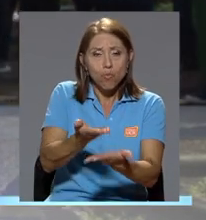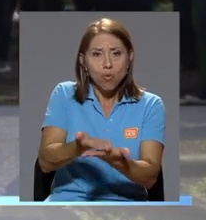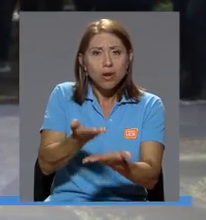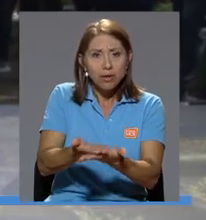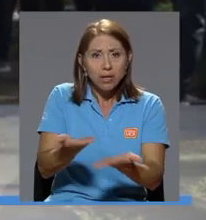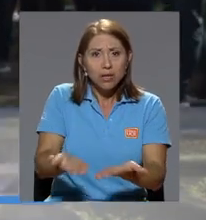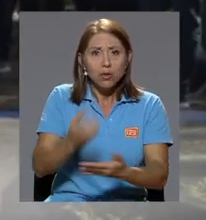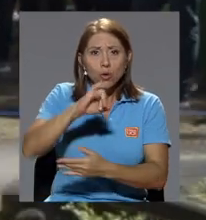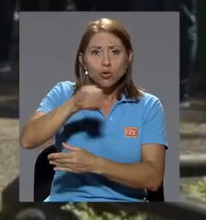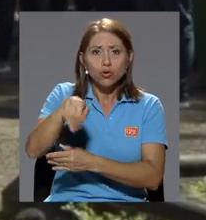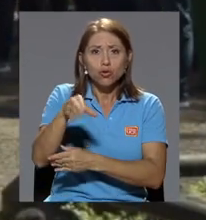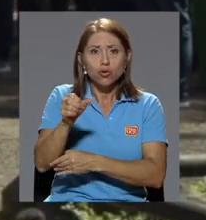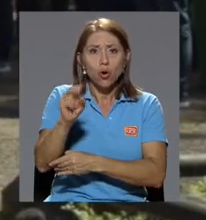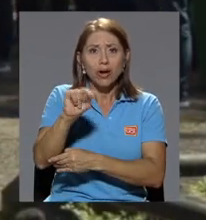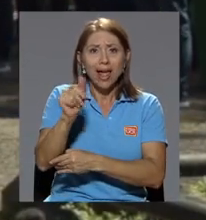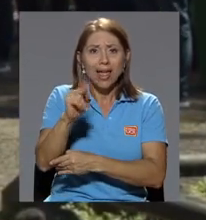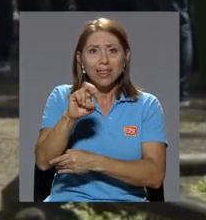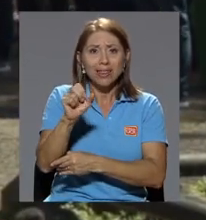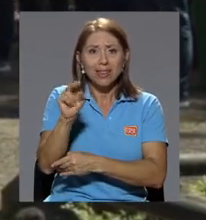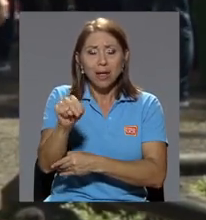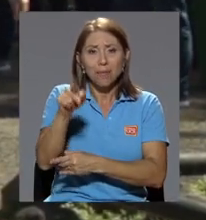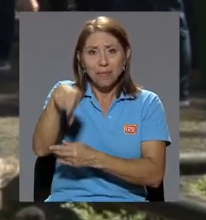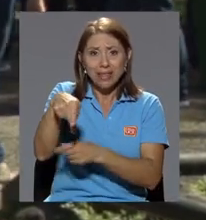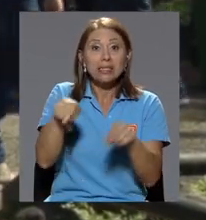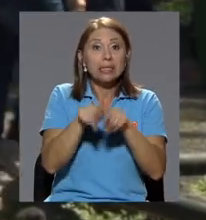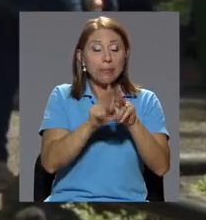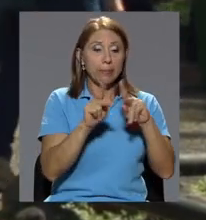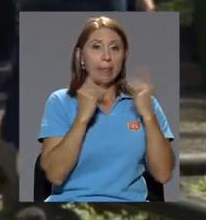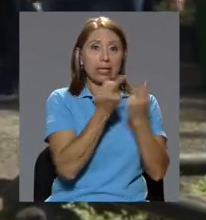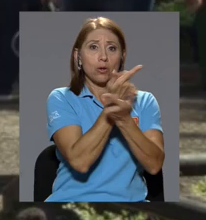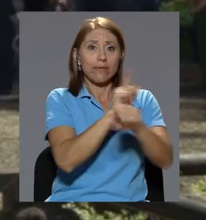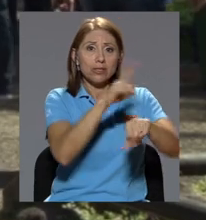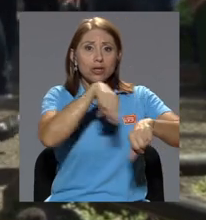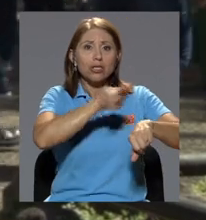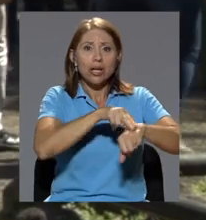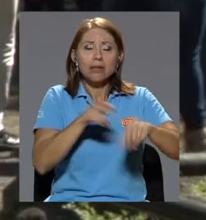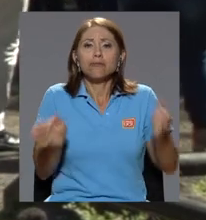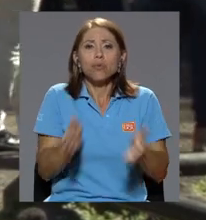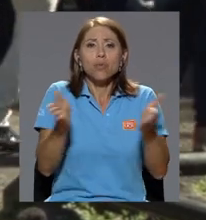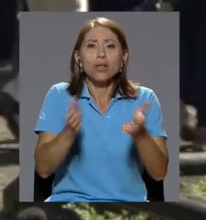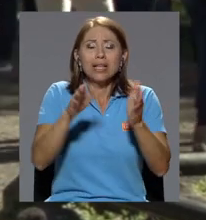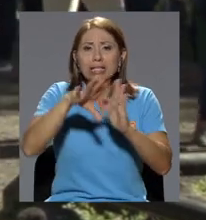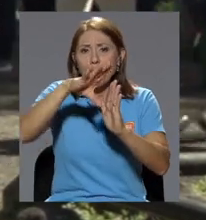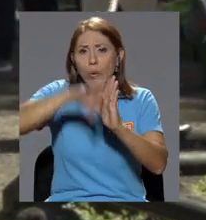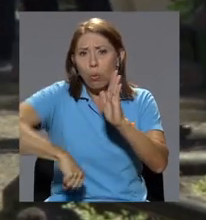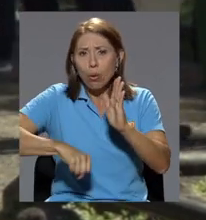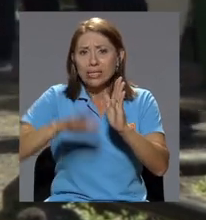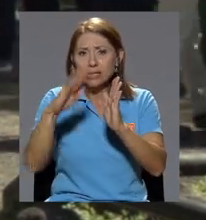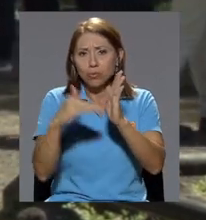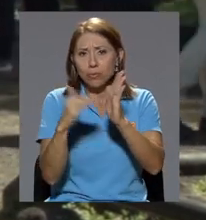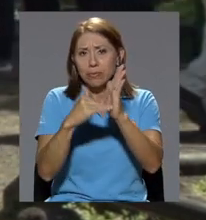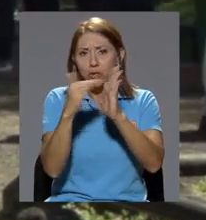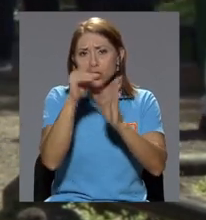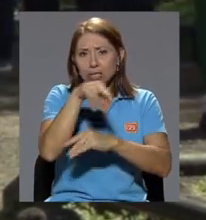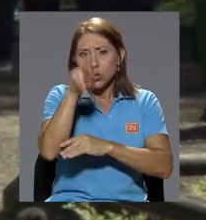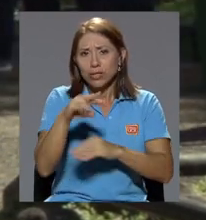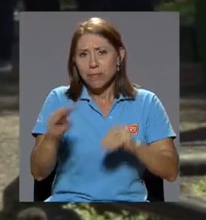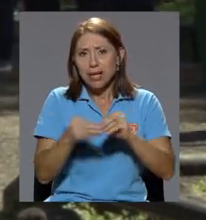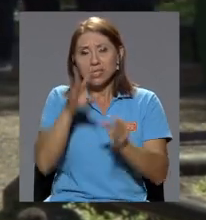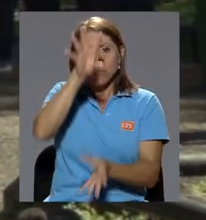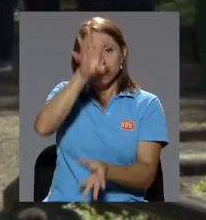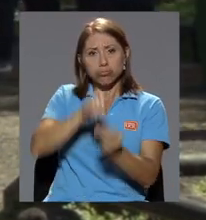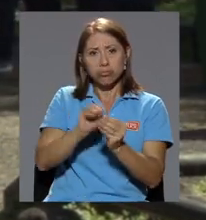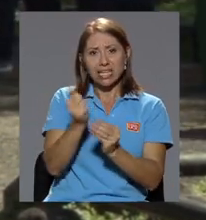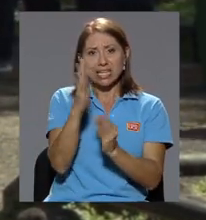que se está proponiendo Jonathan Prendas, y también desde Liberación se está impulsando que se rebajen 5 mil millones de colones más. Eso sumaría 15 mil